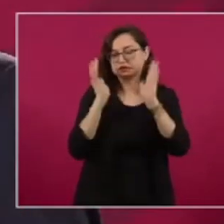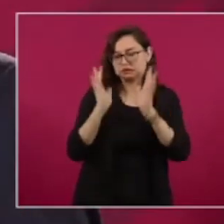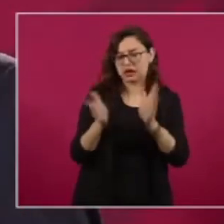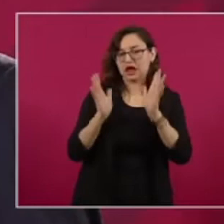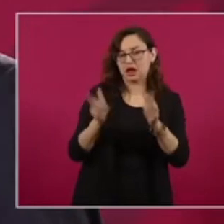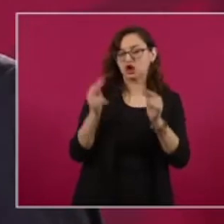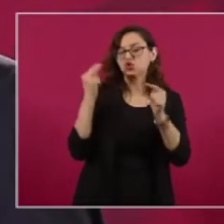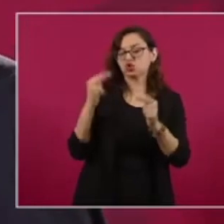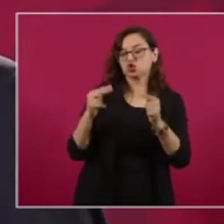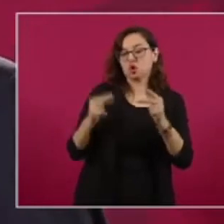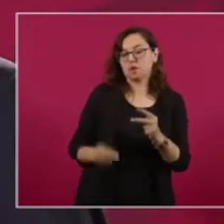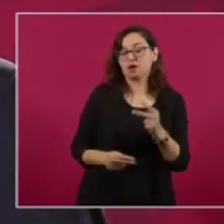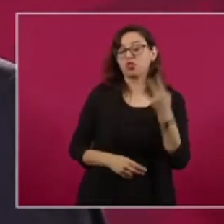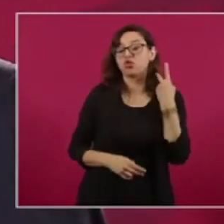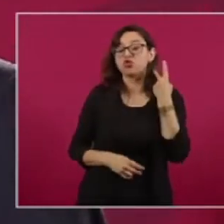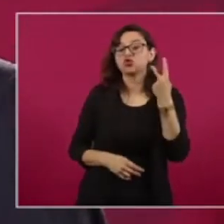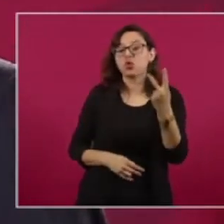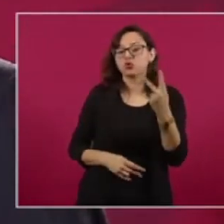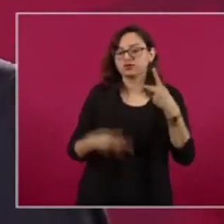dos personas